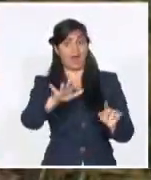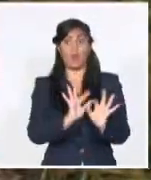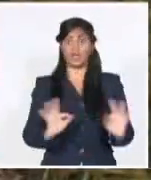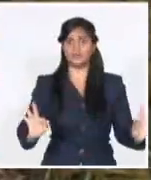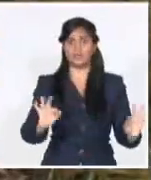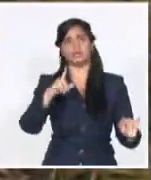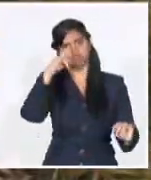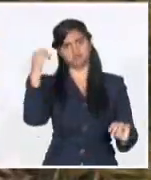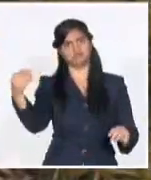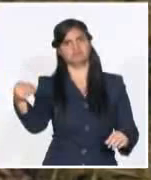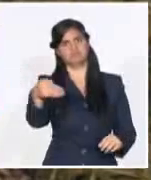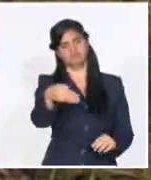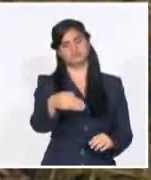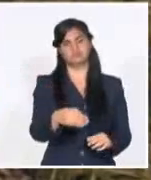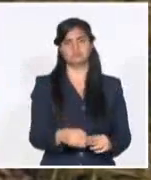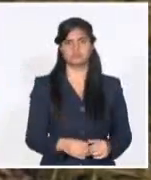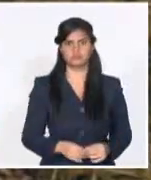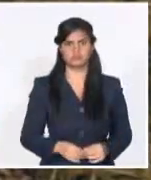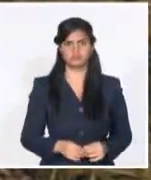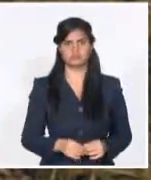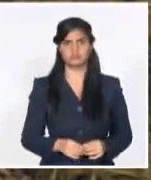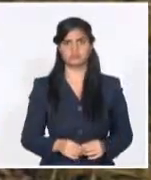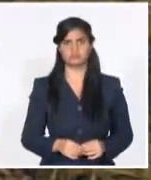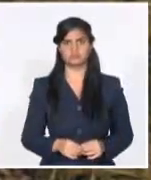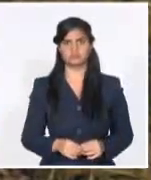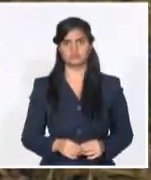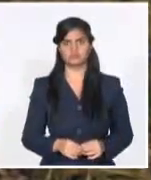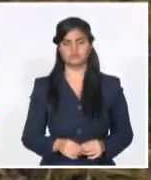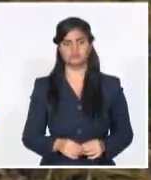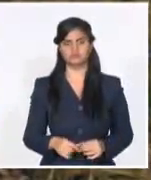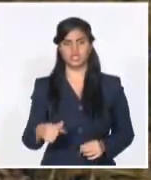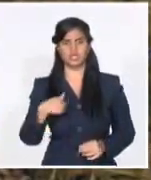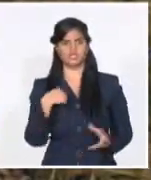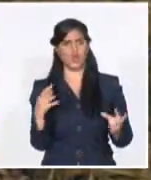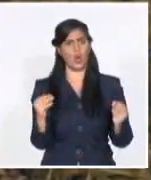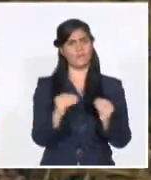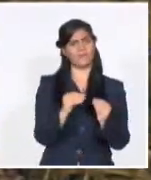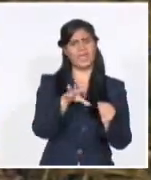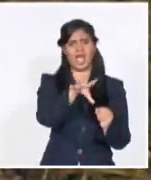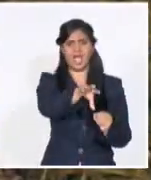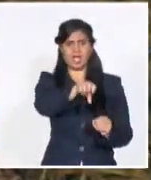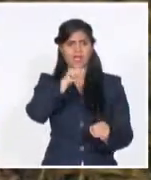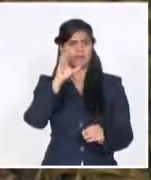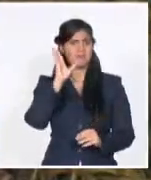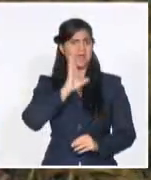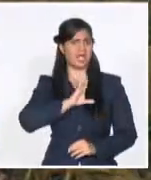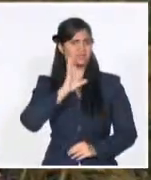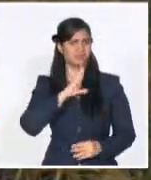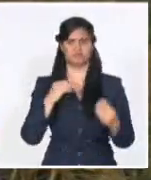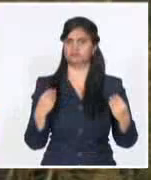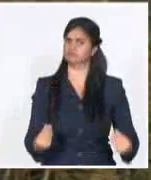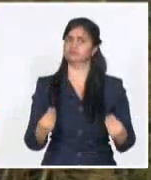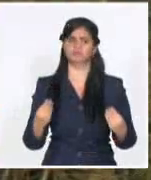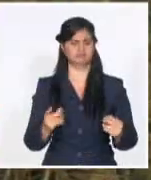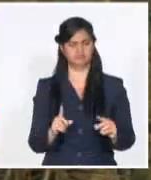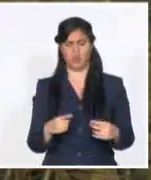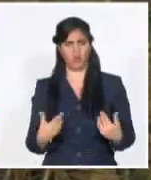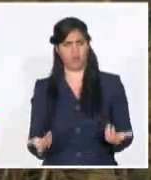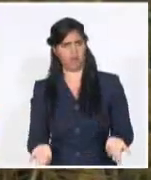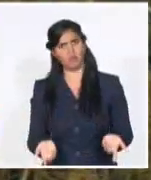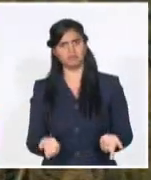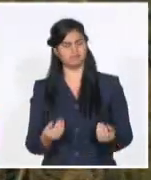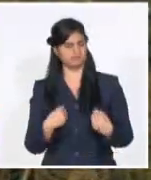No, ahora. Yo con mi trabajo ya tengo. ¿Pero no cree que sea importante también recoger la playa